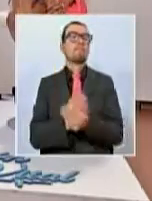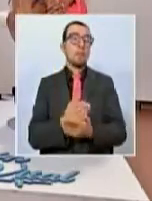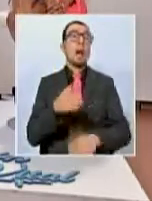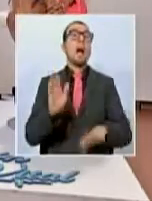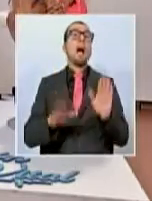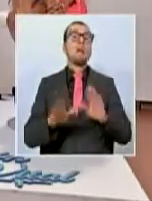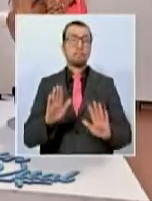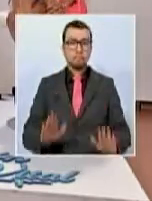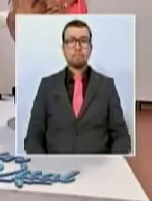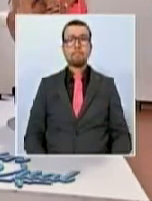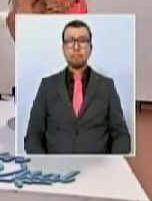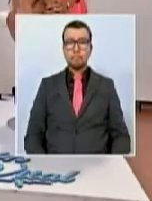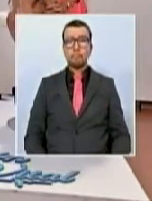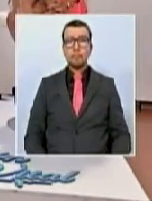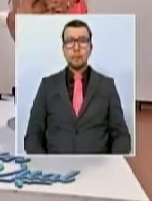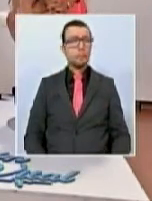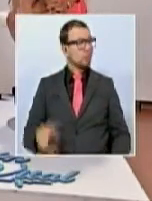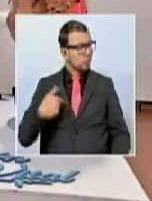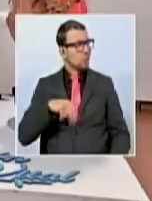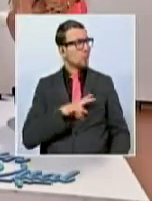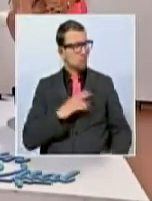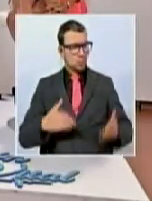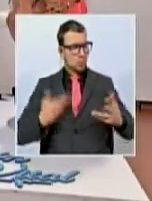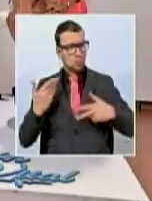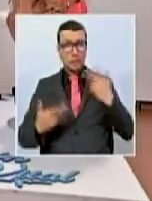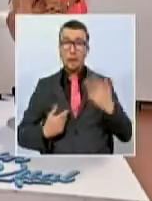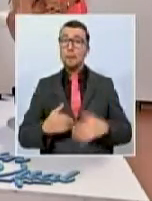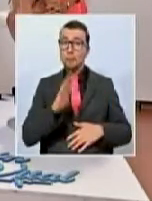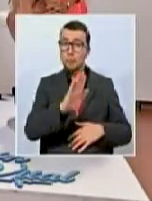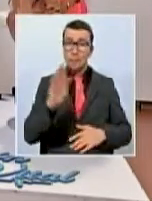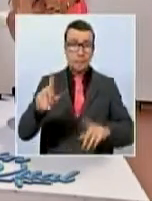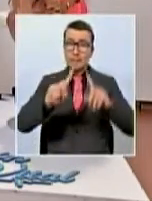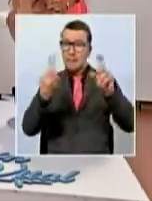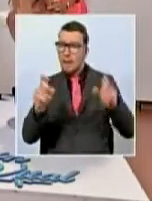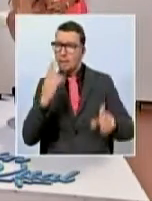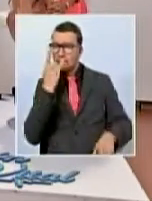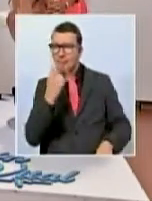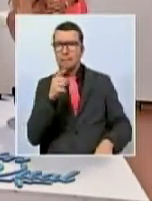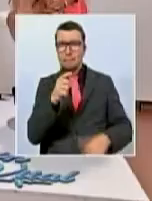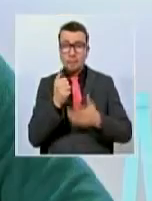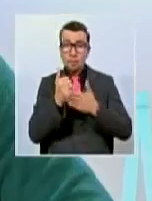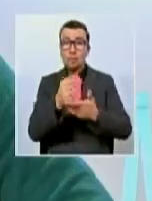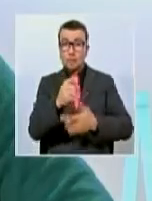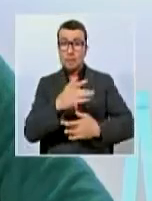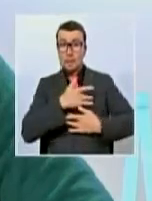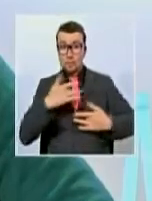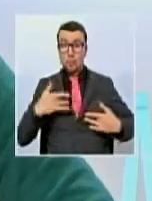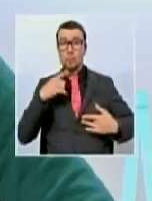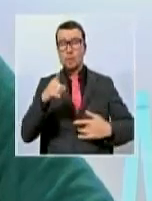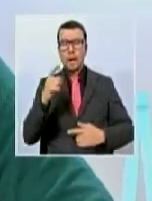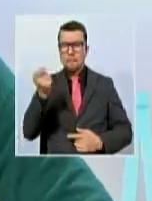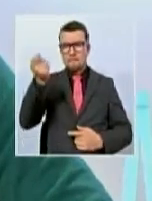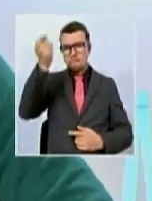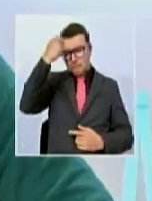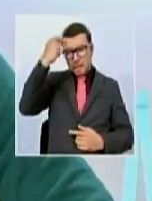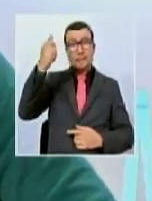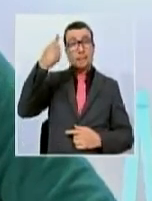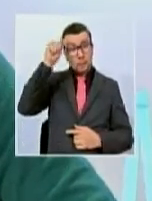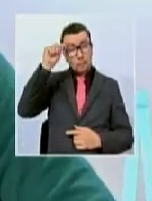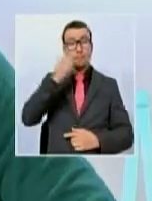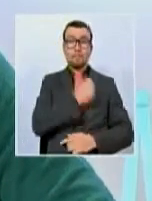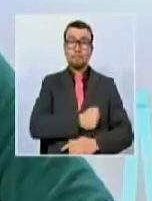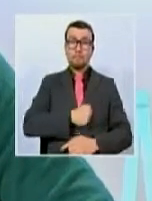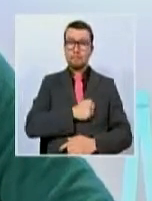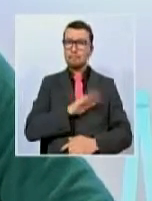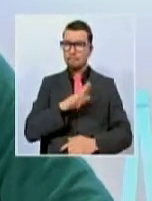mucha alegría poder compartir con ustedes temas de interés para la salud que esperamos los pongan en práctica.